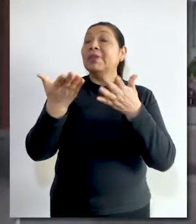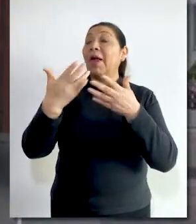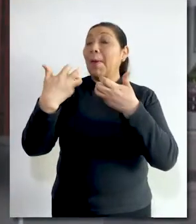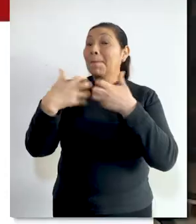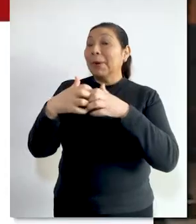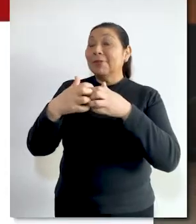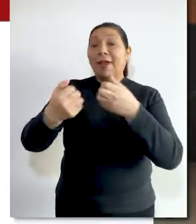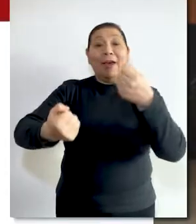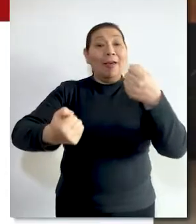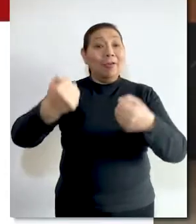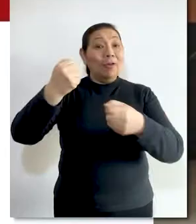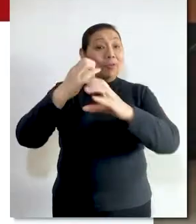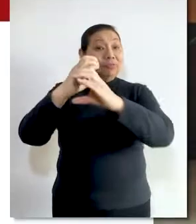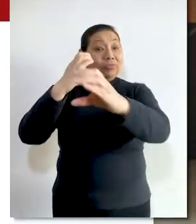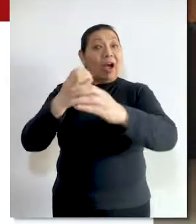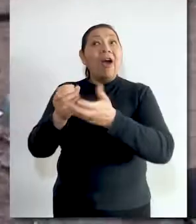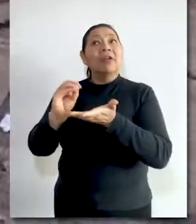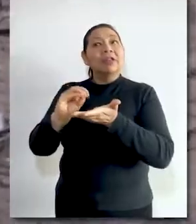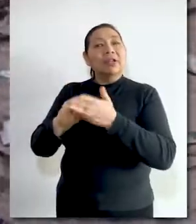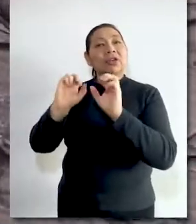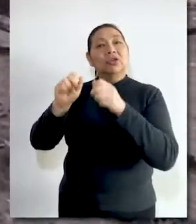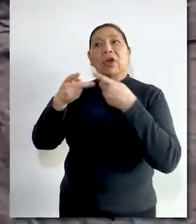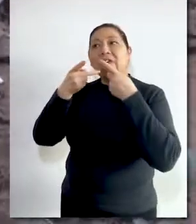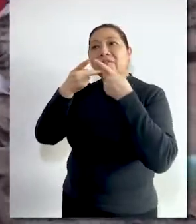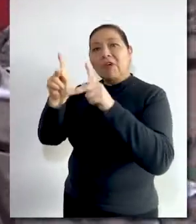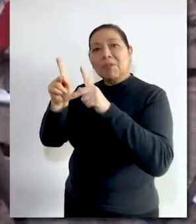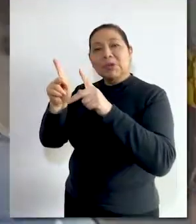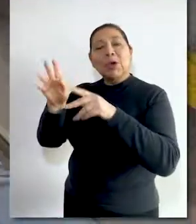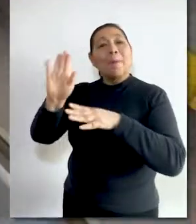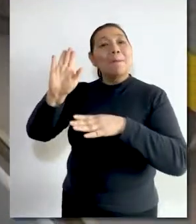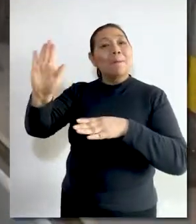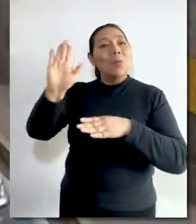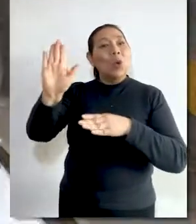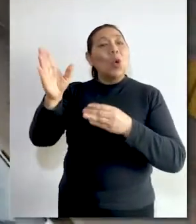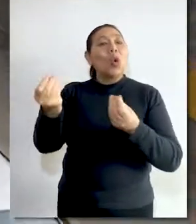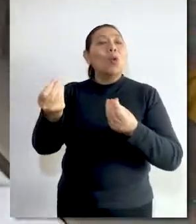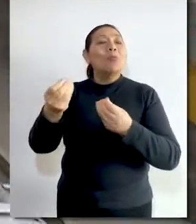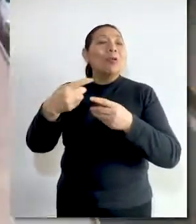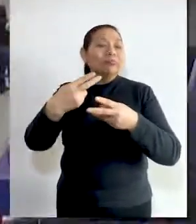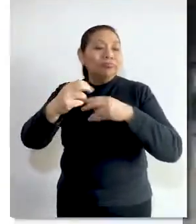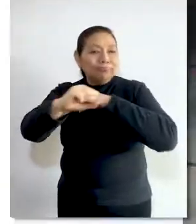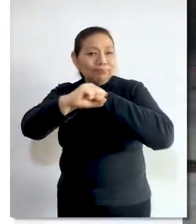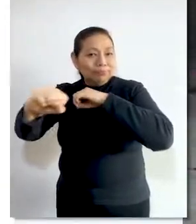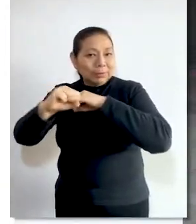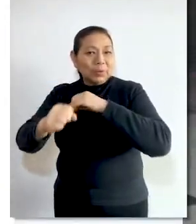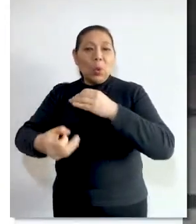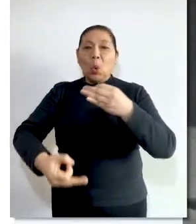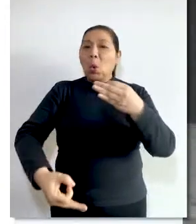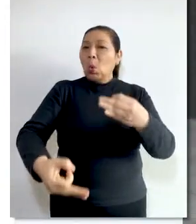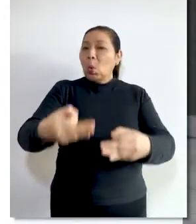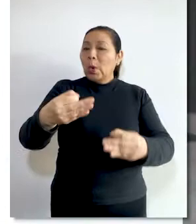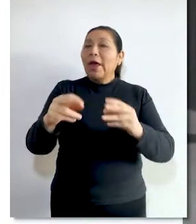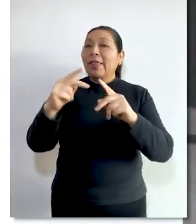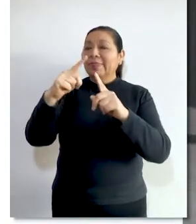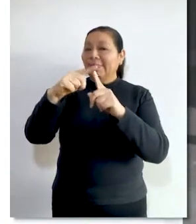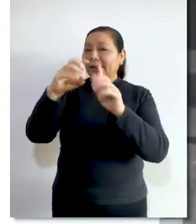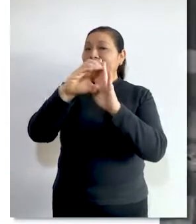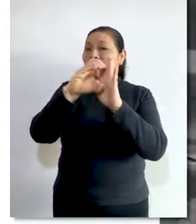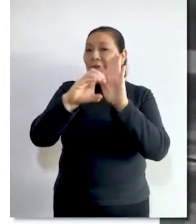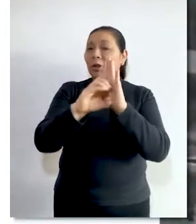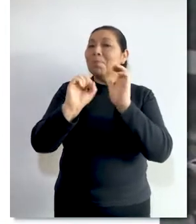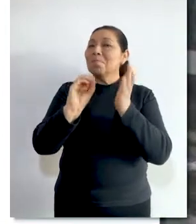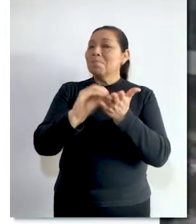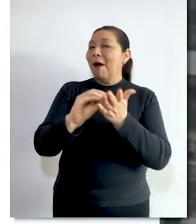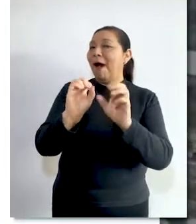empresa de transporte dar información sobre accidentes de tránsito por ser pública una sentencia del tc sólo